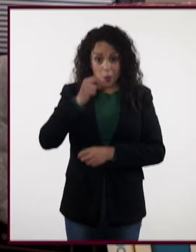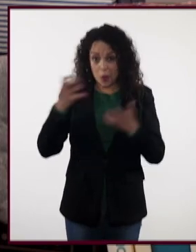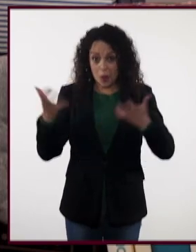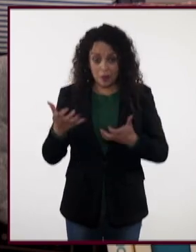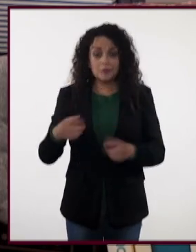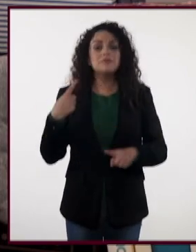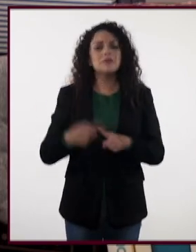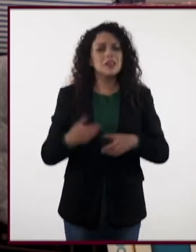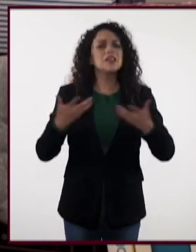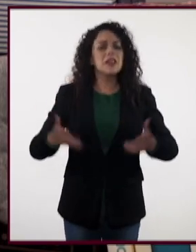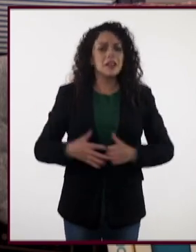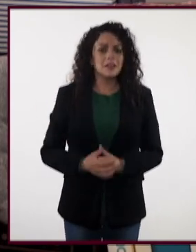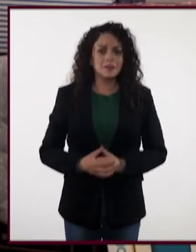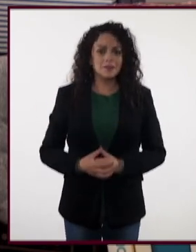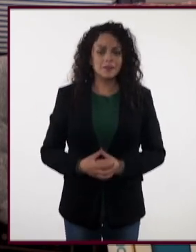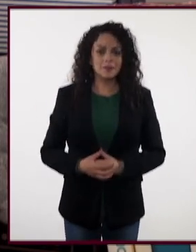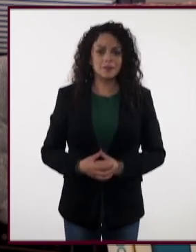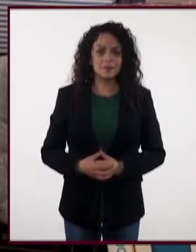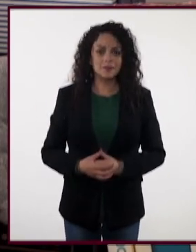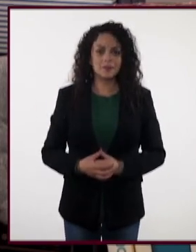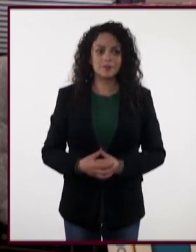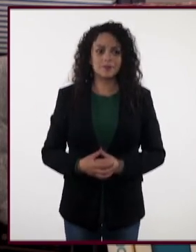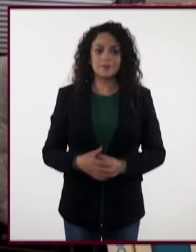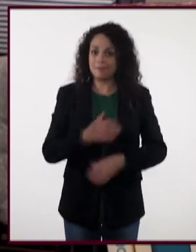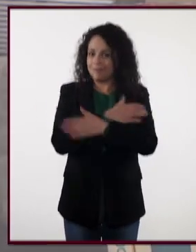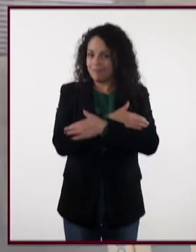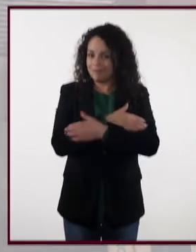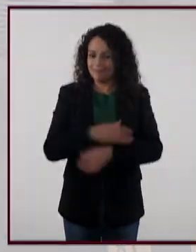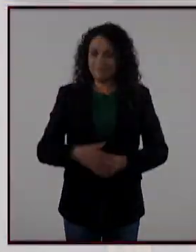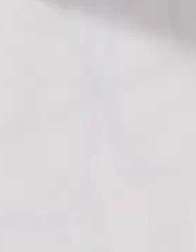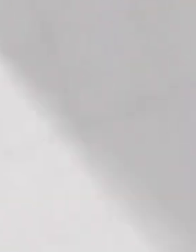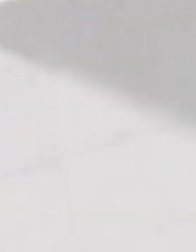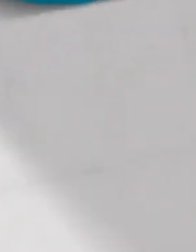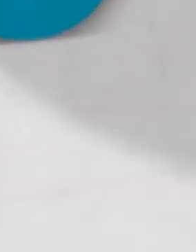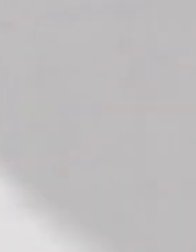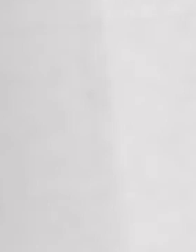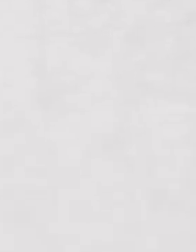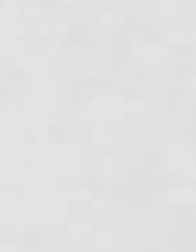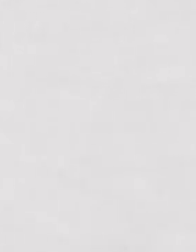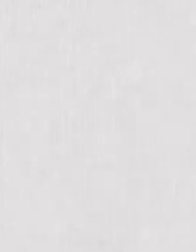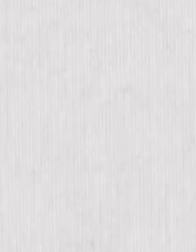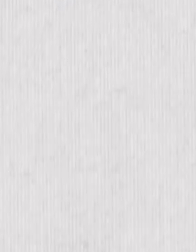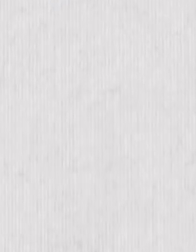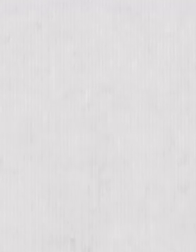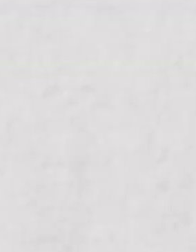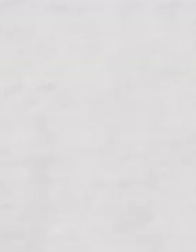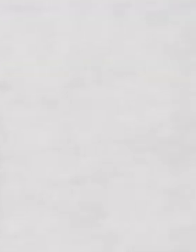nosotras, nosotros, ¿quién? ¡Abrazo!